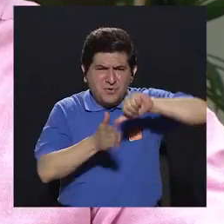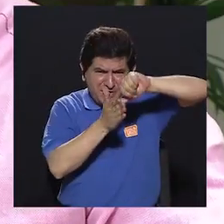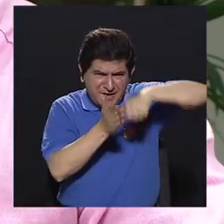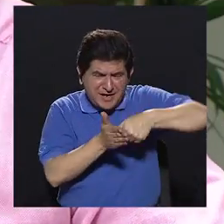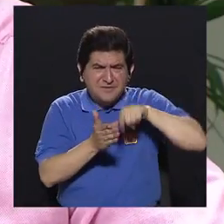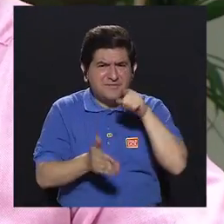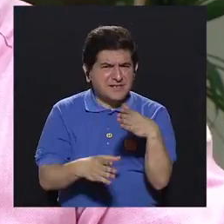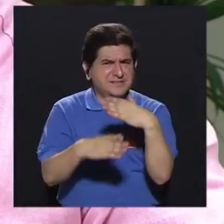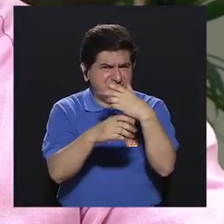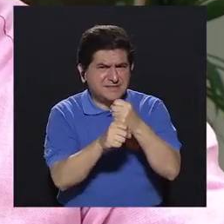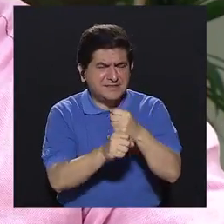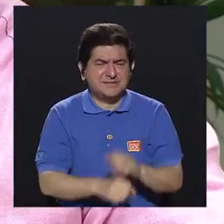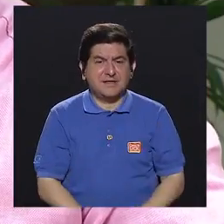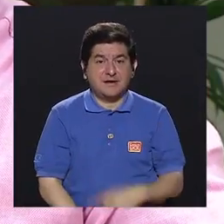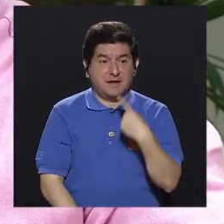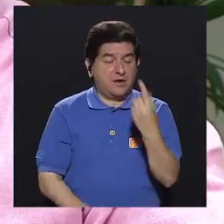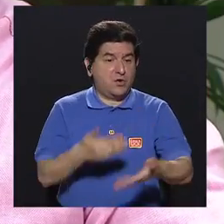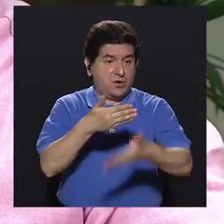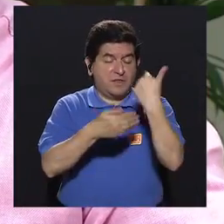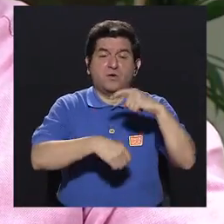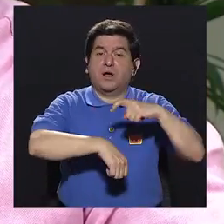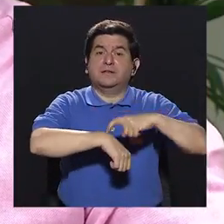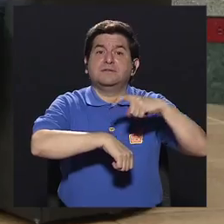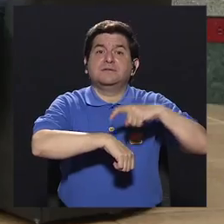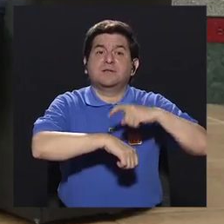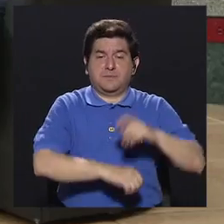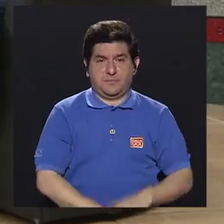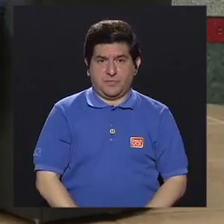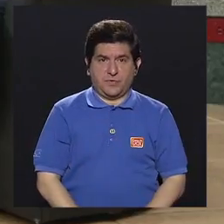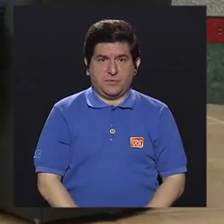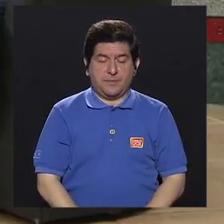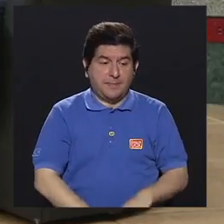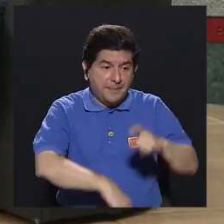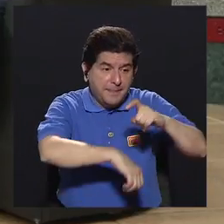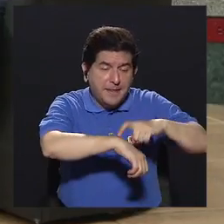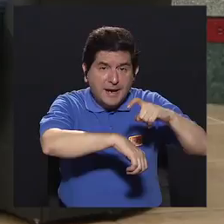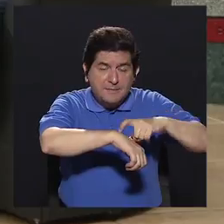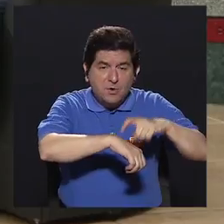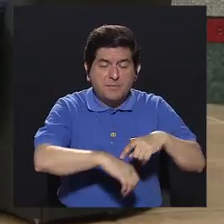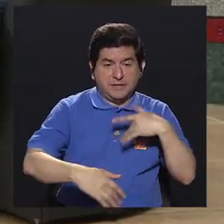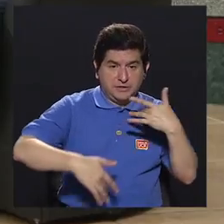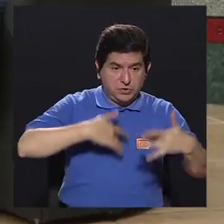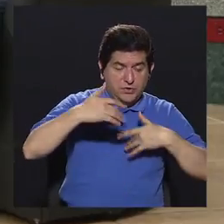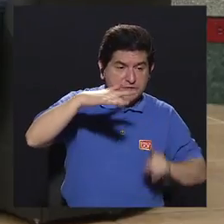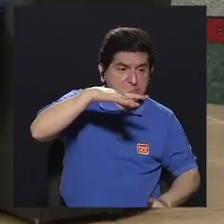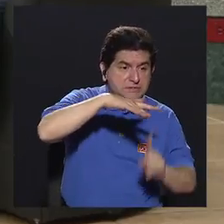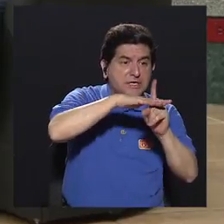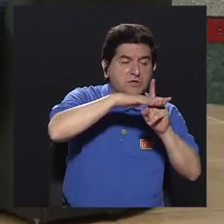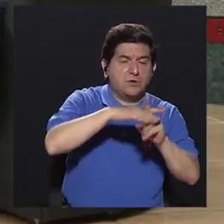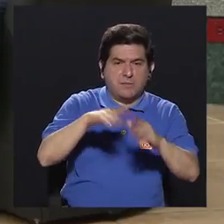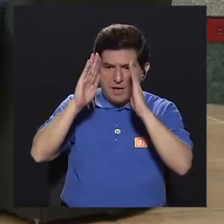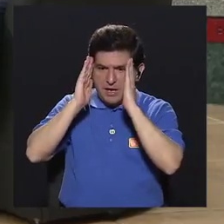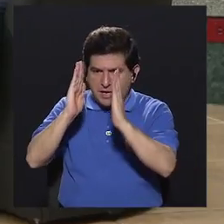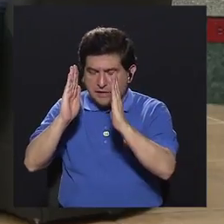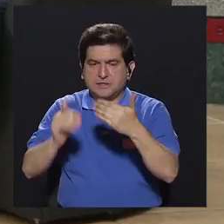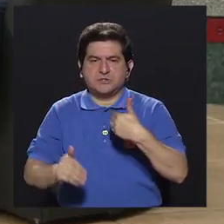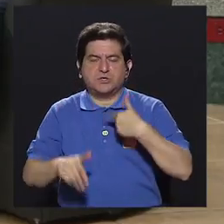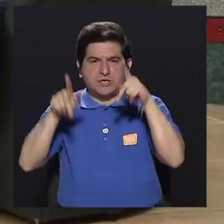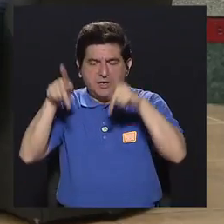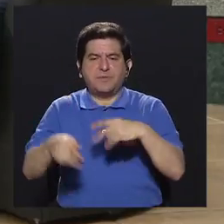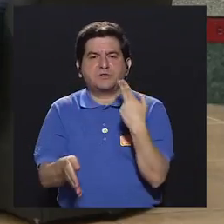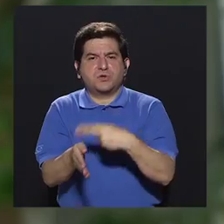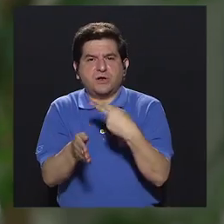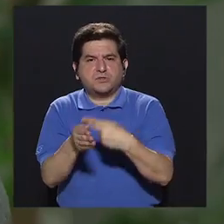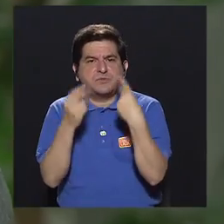enfatizar eso, e incluso eso que usted manifiesta del tiempo entre el momento, el inicio de los síntomas, y la atención que pueda recibir